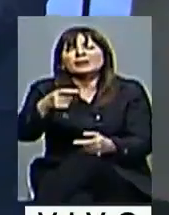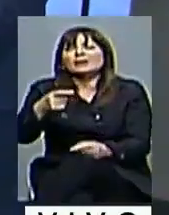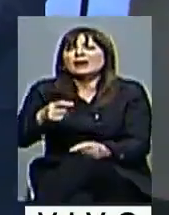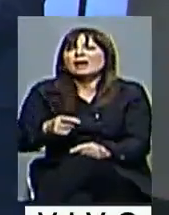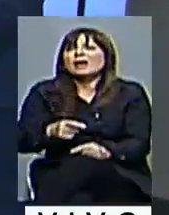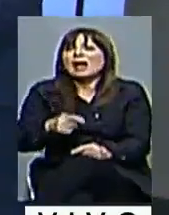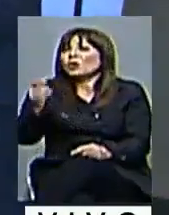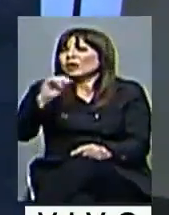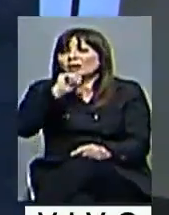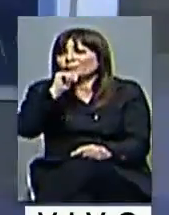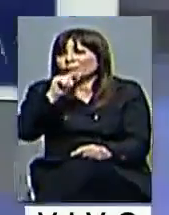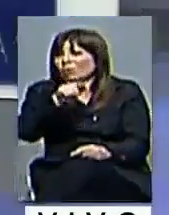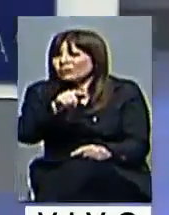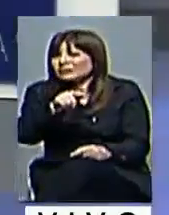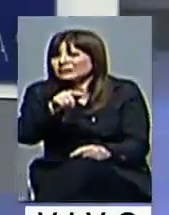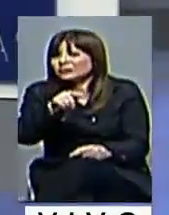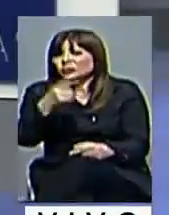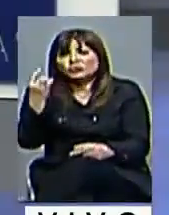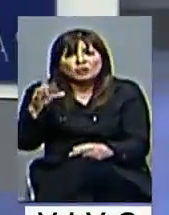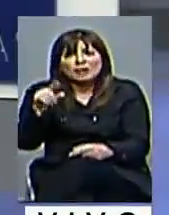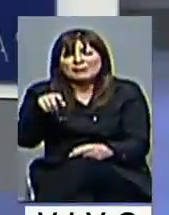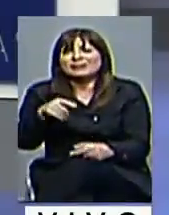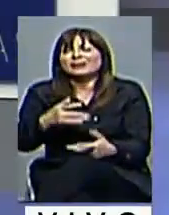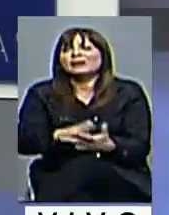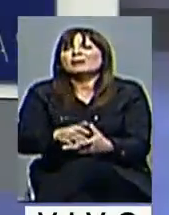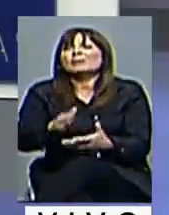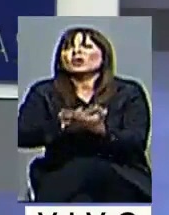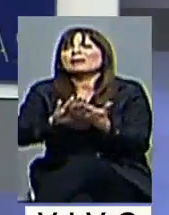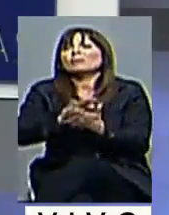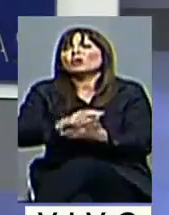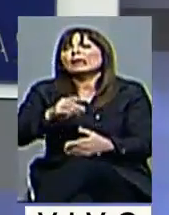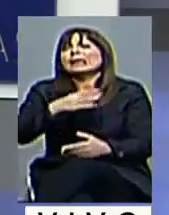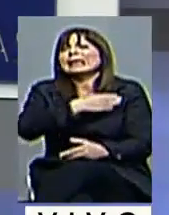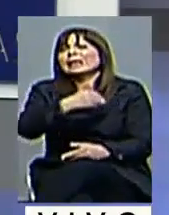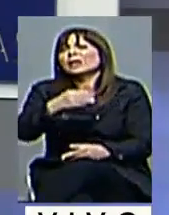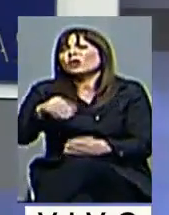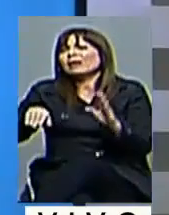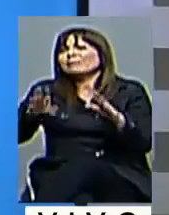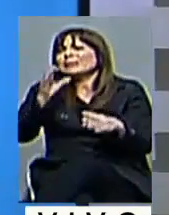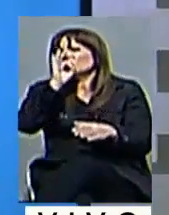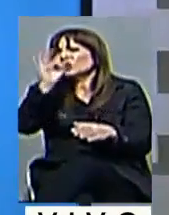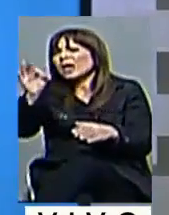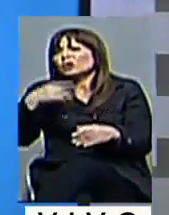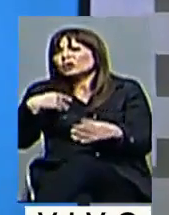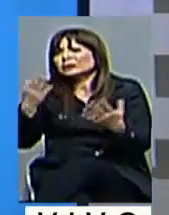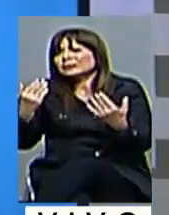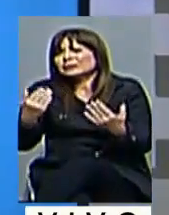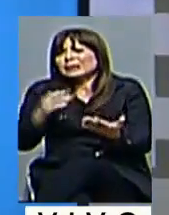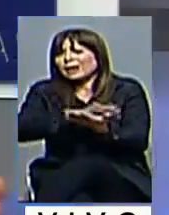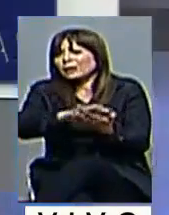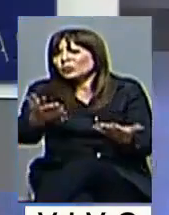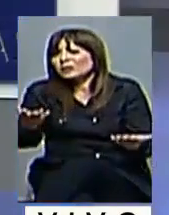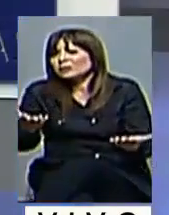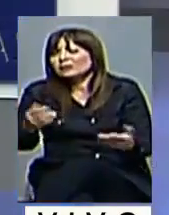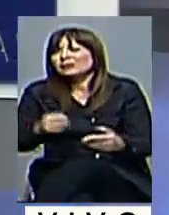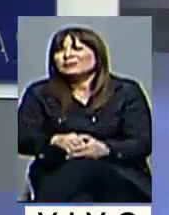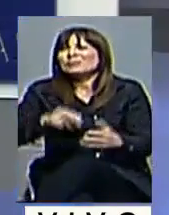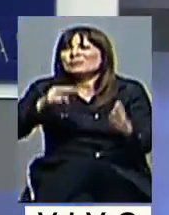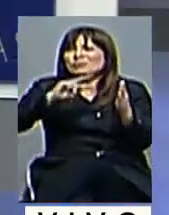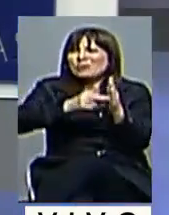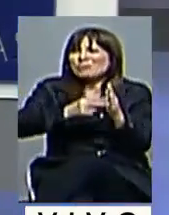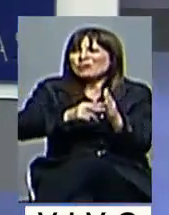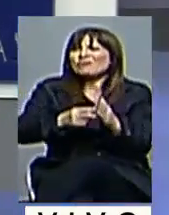plantearse el problema de cuánto y qué tipo de profesionales necesitamos. Que a lo mejor no puede estar dado por la gratuidad. Porque es un problema